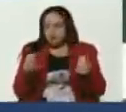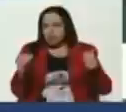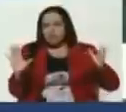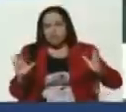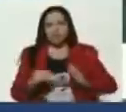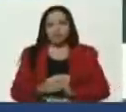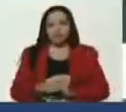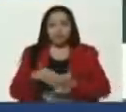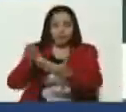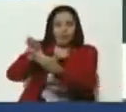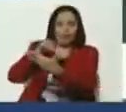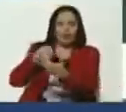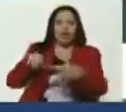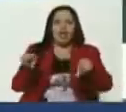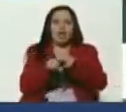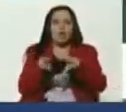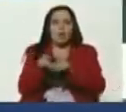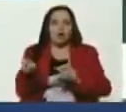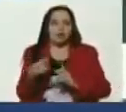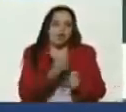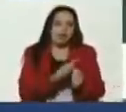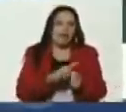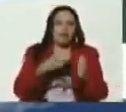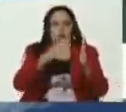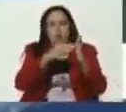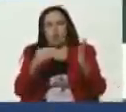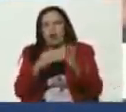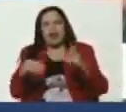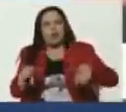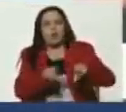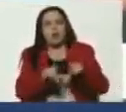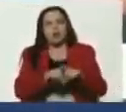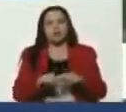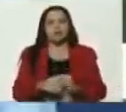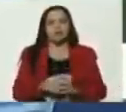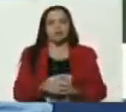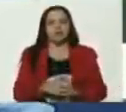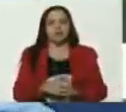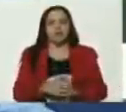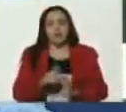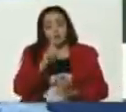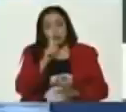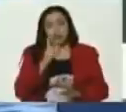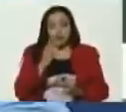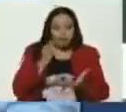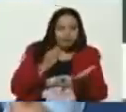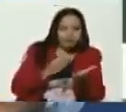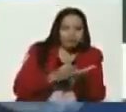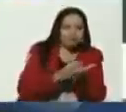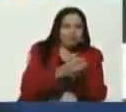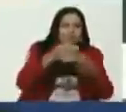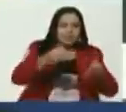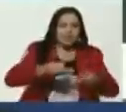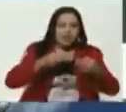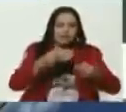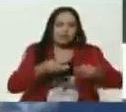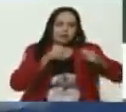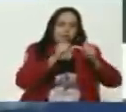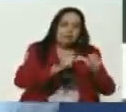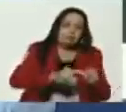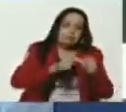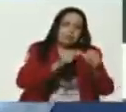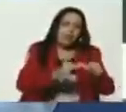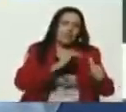de ustedes, queridos hermanos, queridas hermanas. Una es la constancia, ¿no? Esa